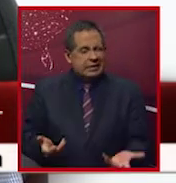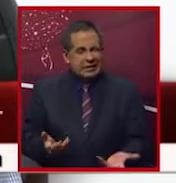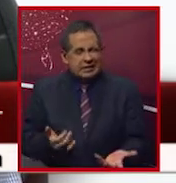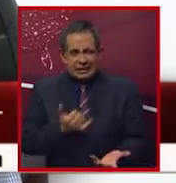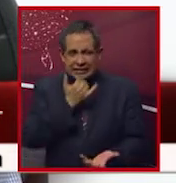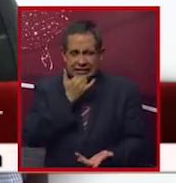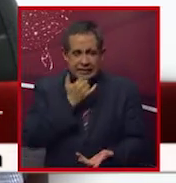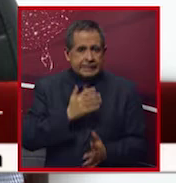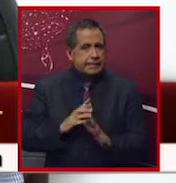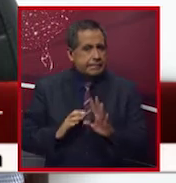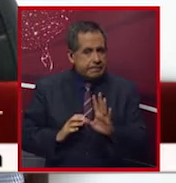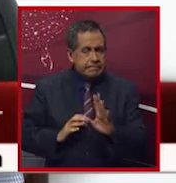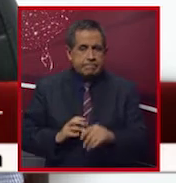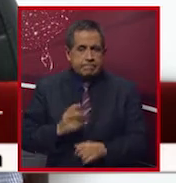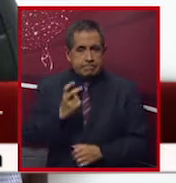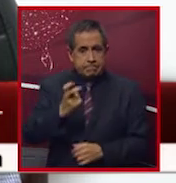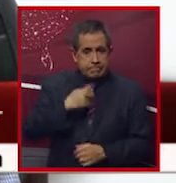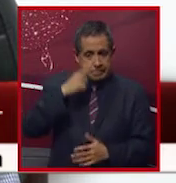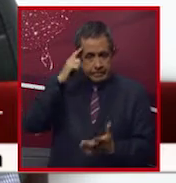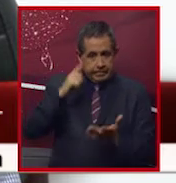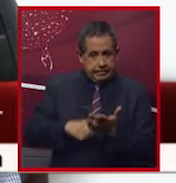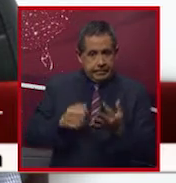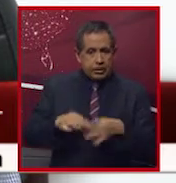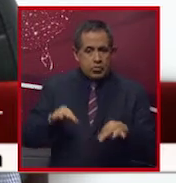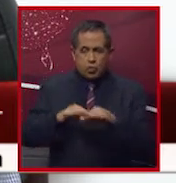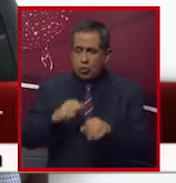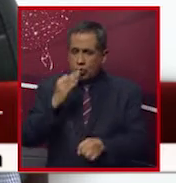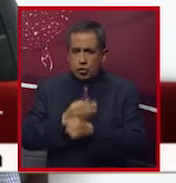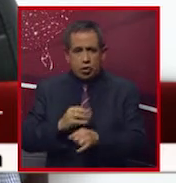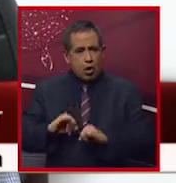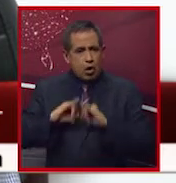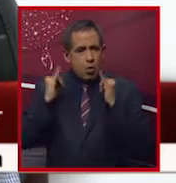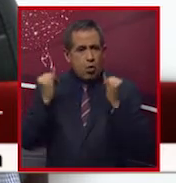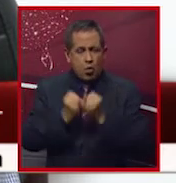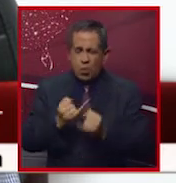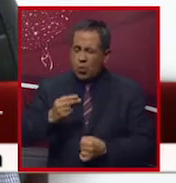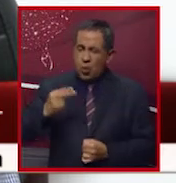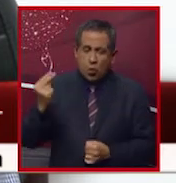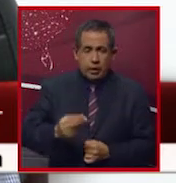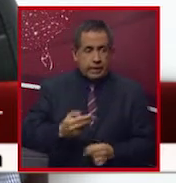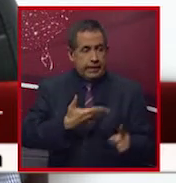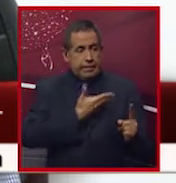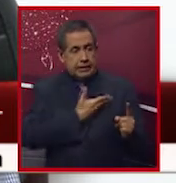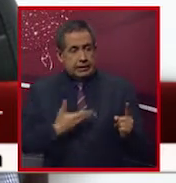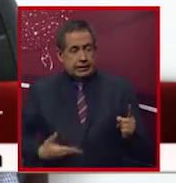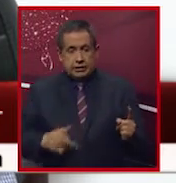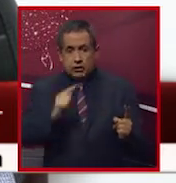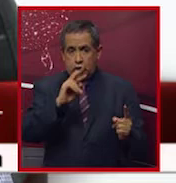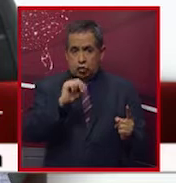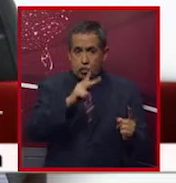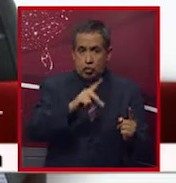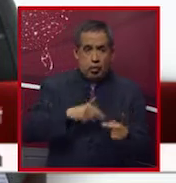pues es importante una reunión urgente entre los dos mandatarios.